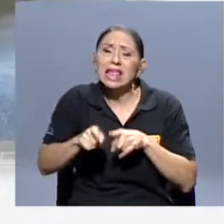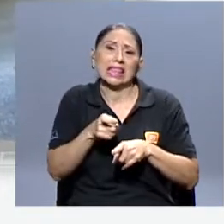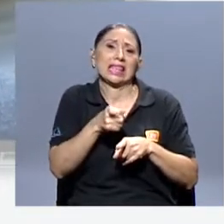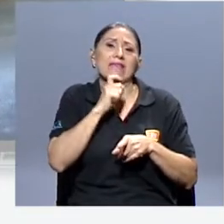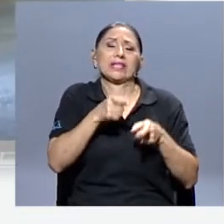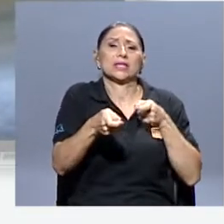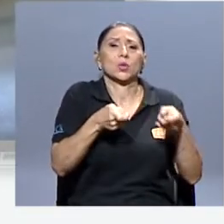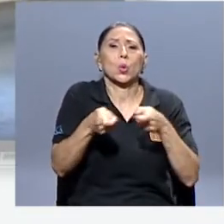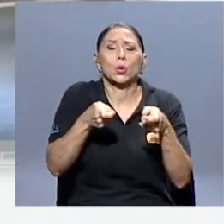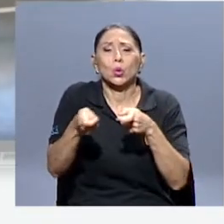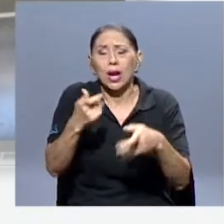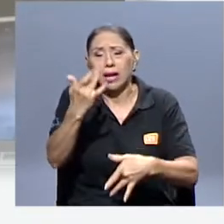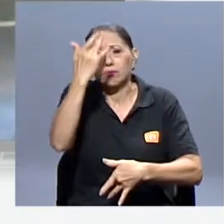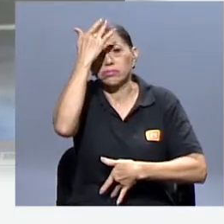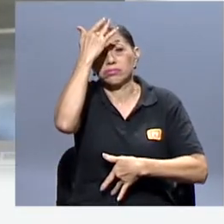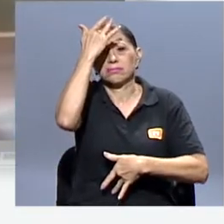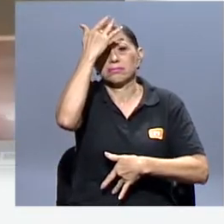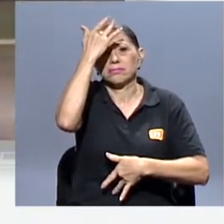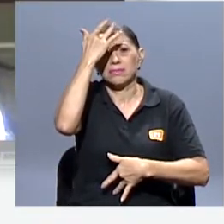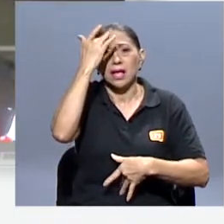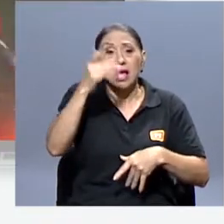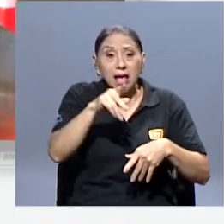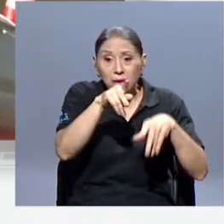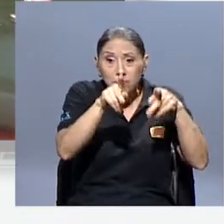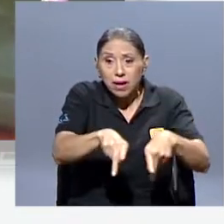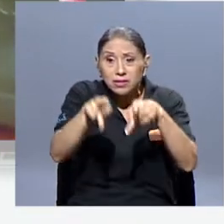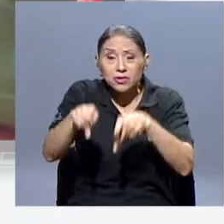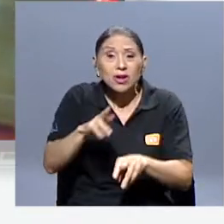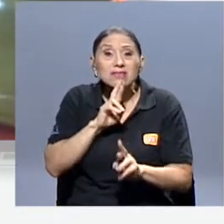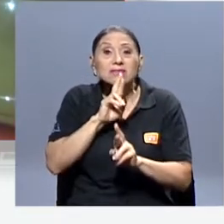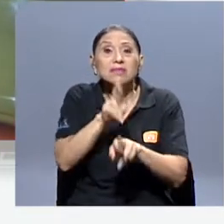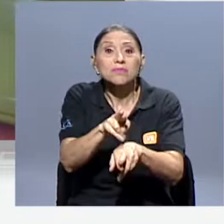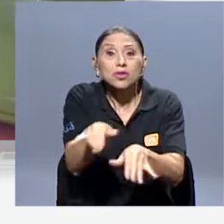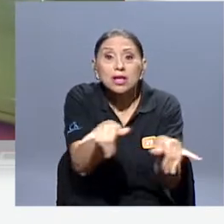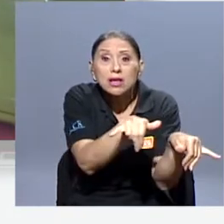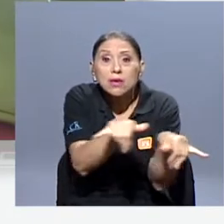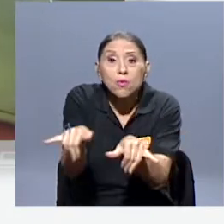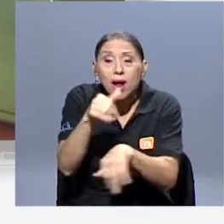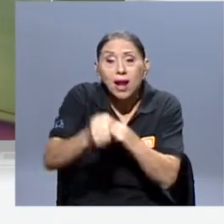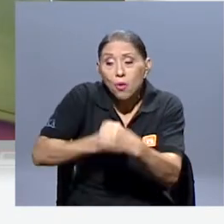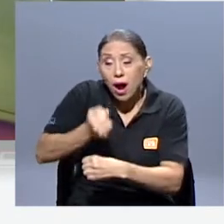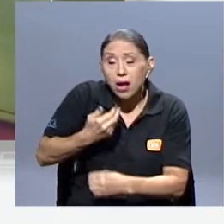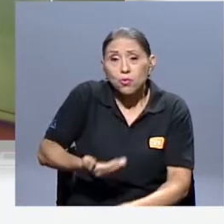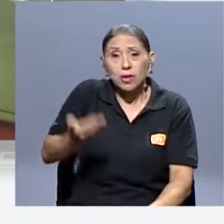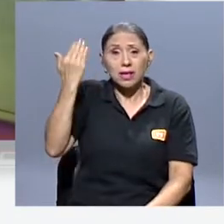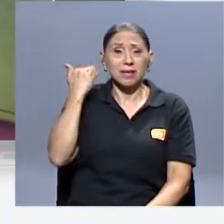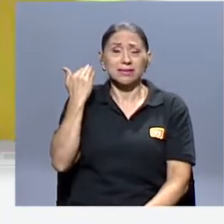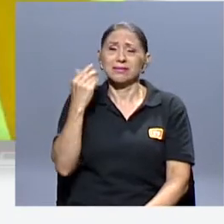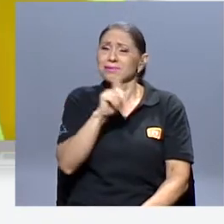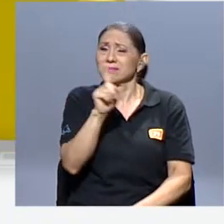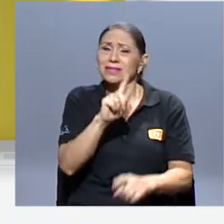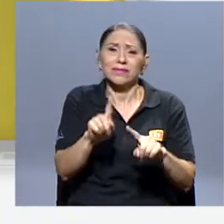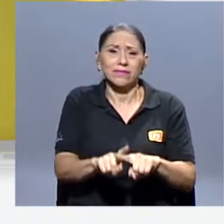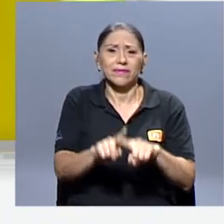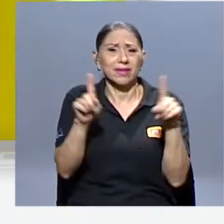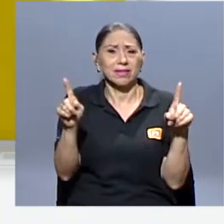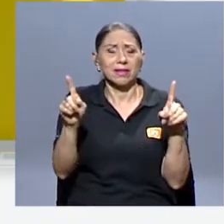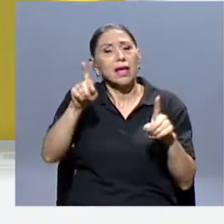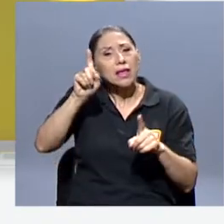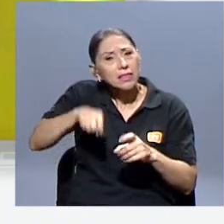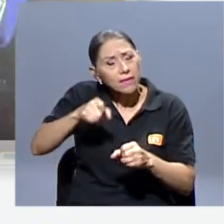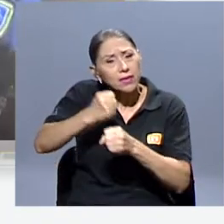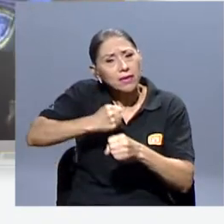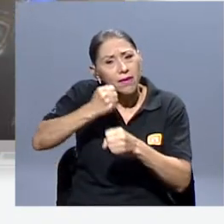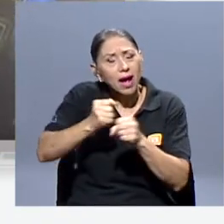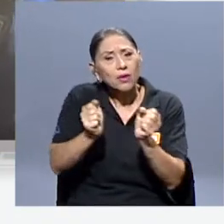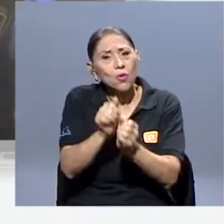también en la respuesta de la población no se puede asumir que va a ser la misma que fue hace un año atrás, ¿verdad? Va a ser bastante diferente y hay que trabajar con